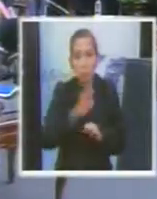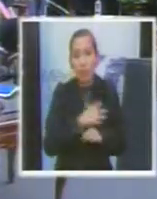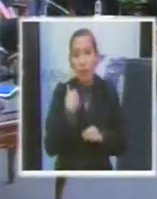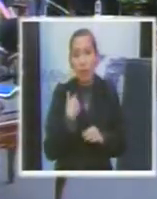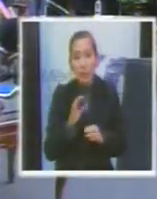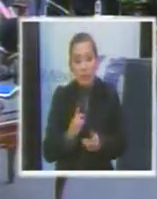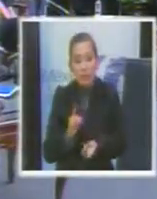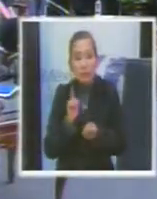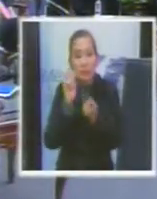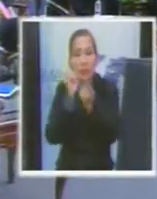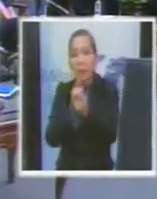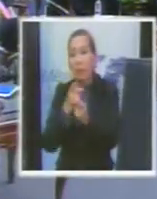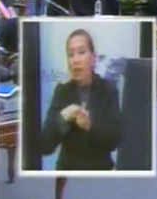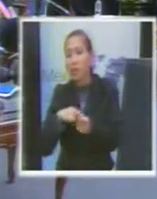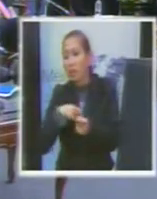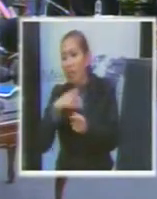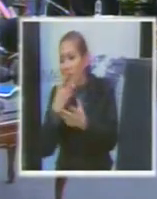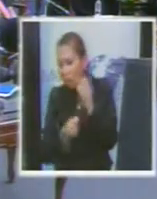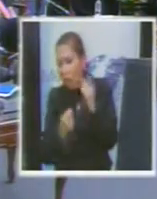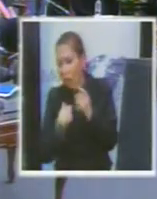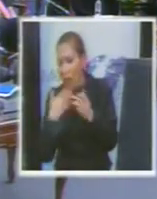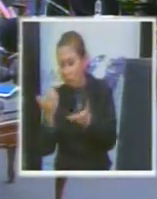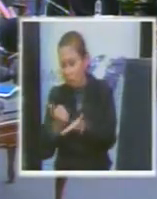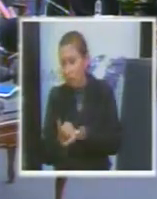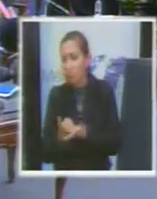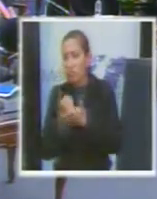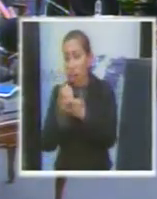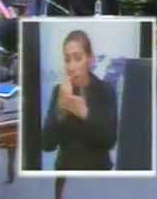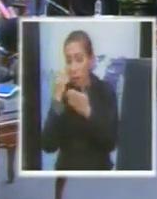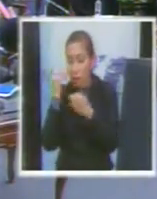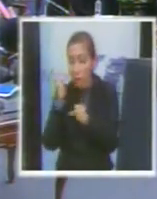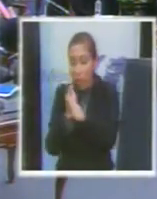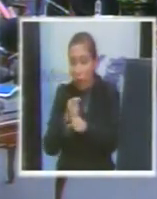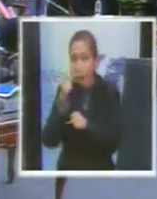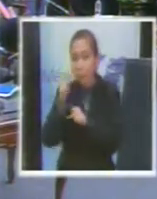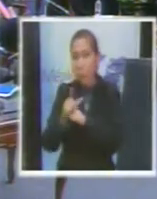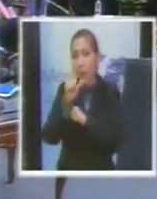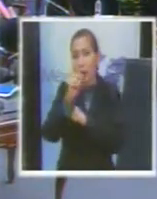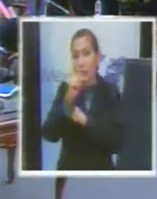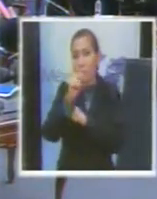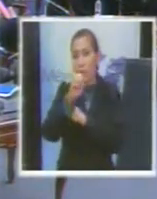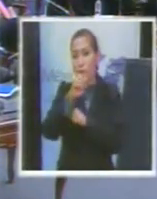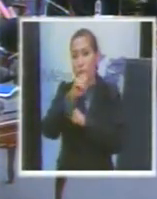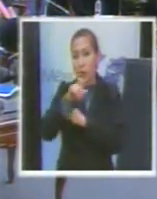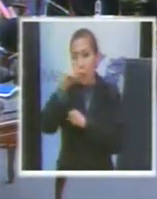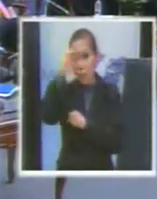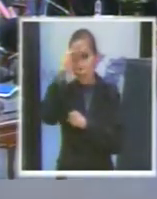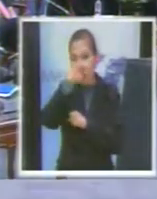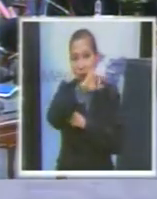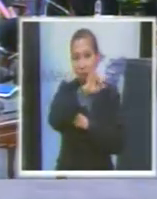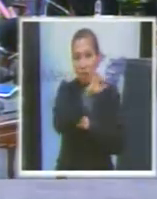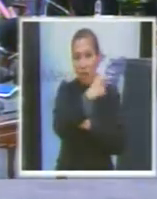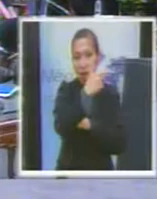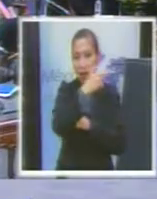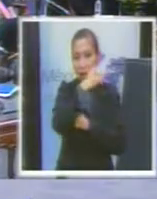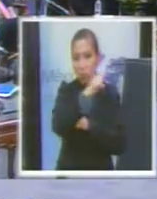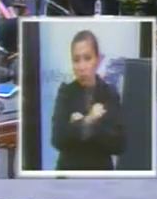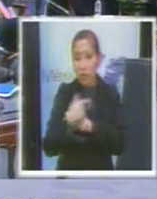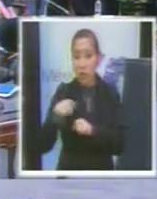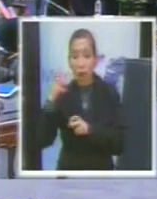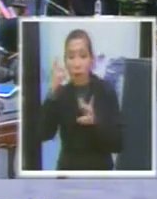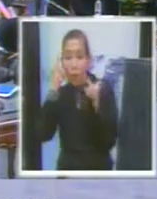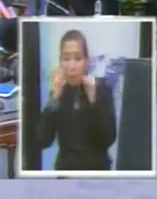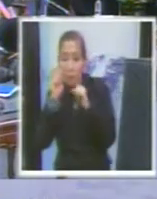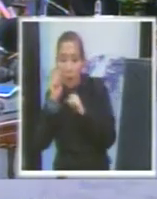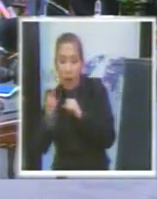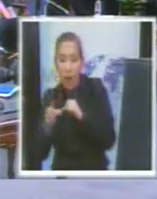nos acercamos a esos peregrinos y ellos nos ayudaron a ver mejor, Luis Buñuel, a pensar mejor, José Gaos, a oír